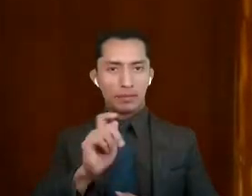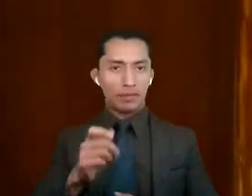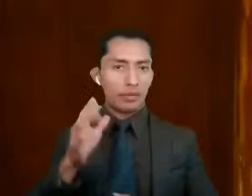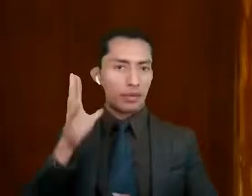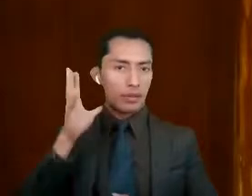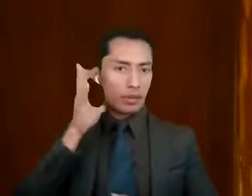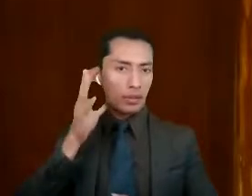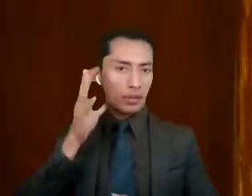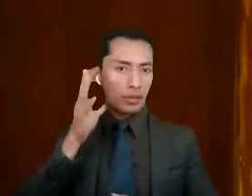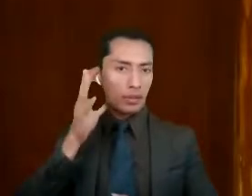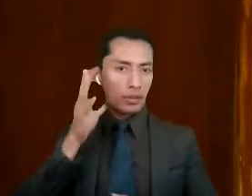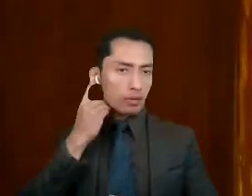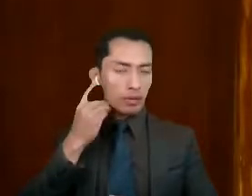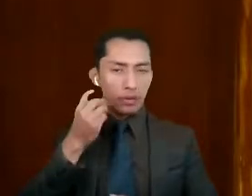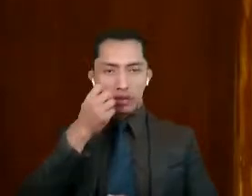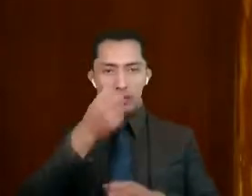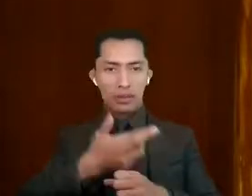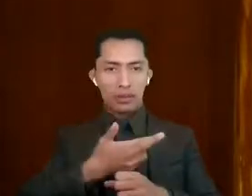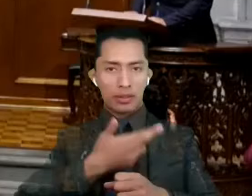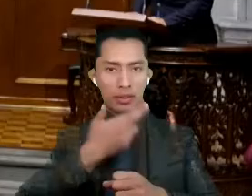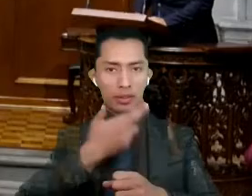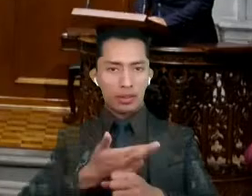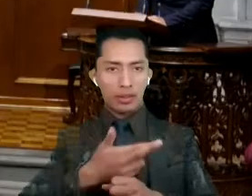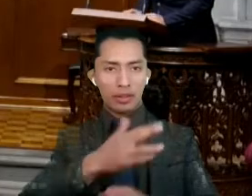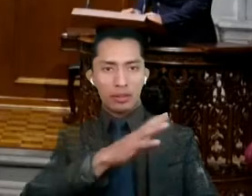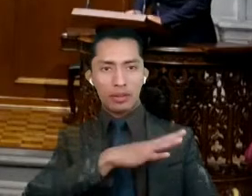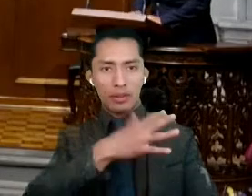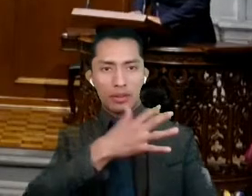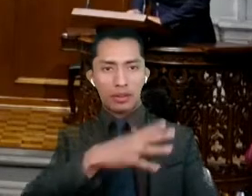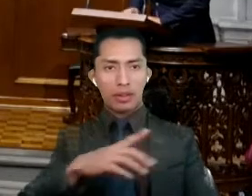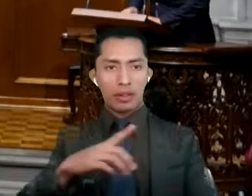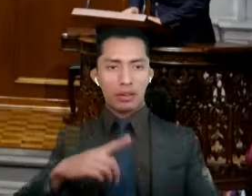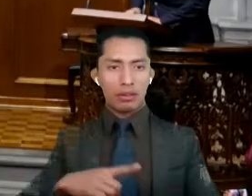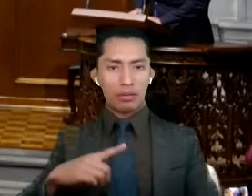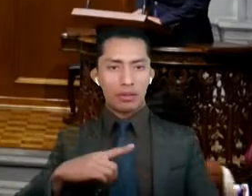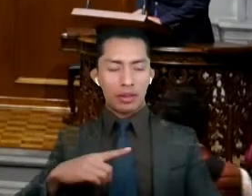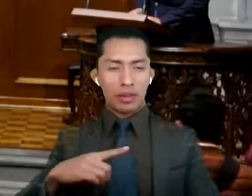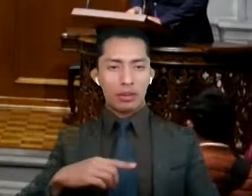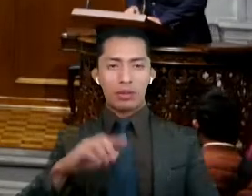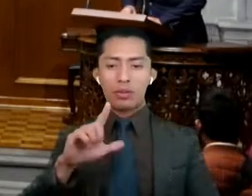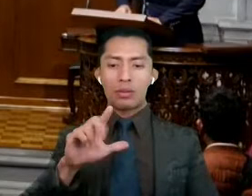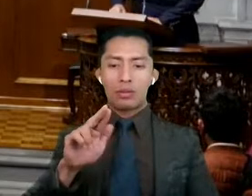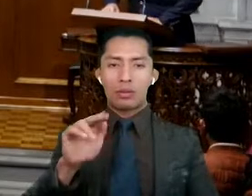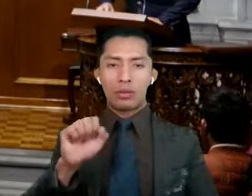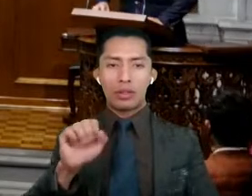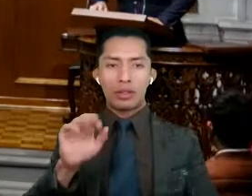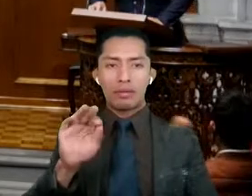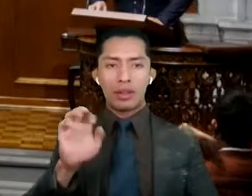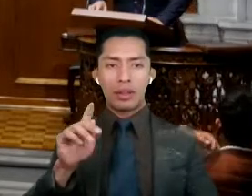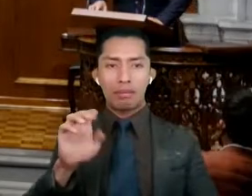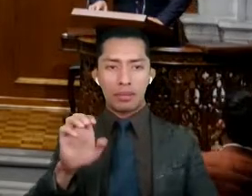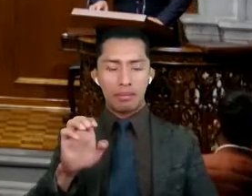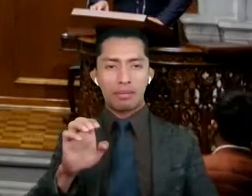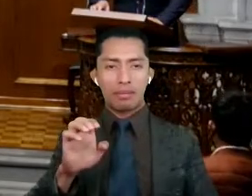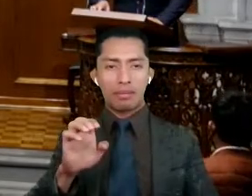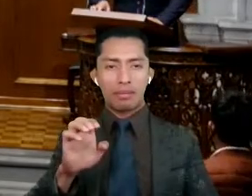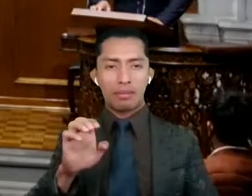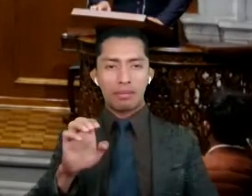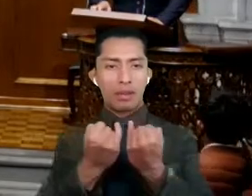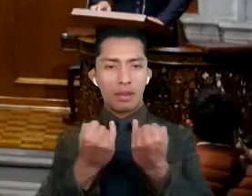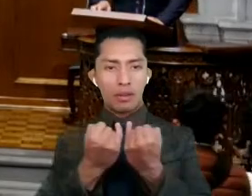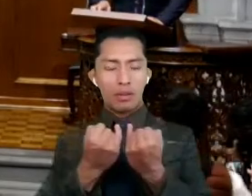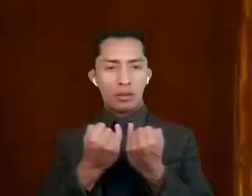legislatura al secretario general de Gobierno, Luis Felipe Espinosa, así como a todas